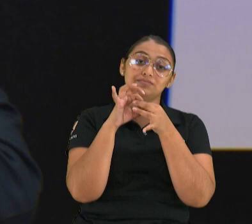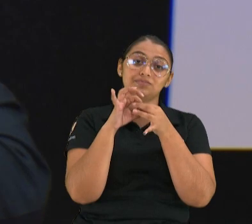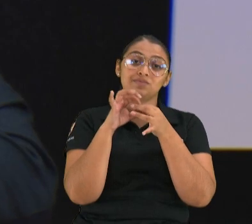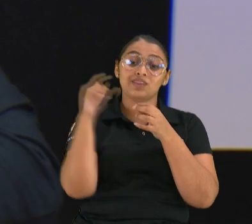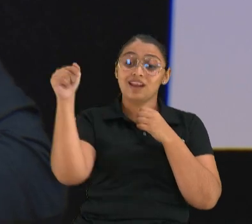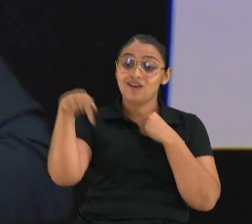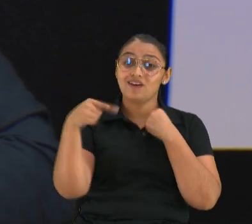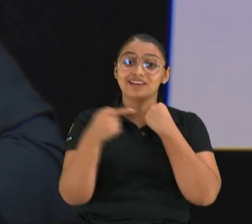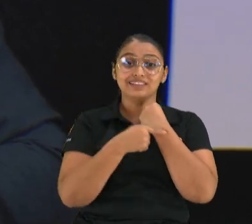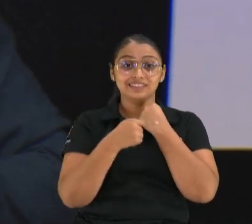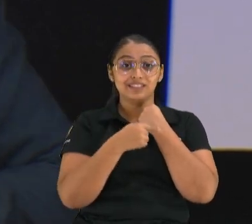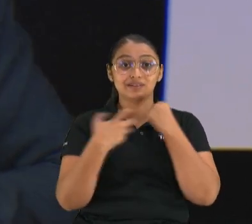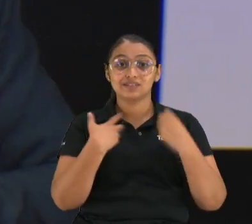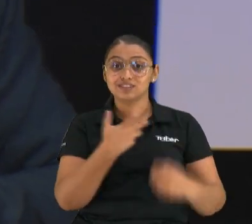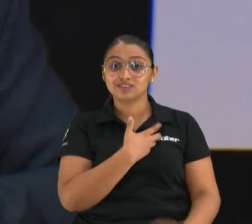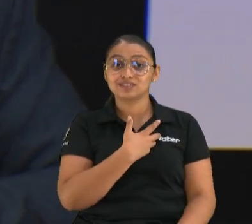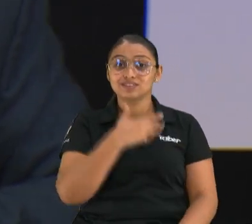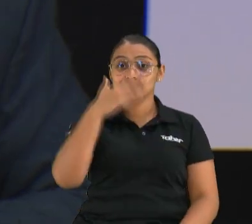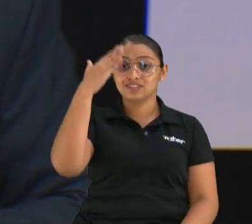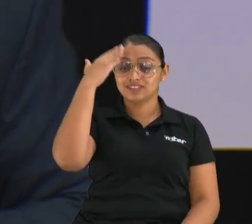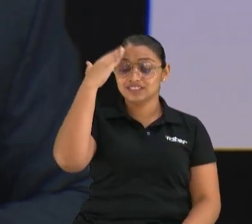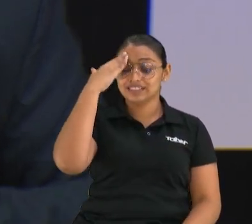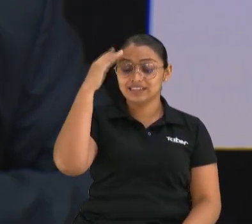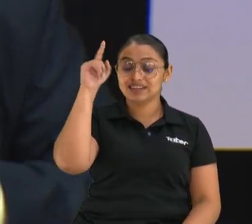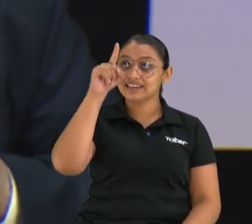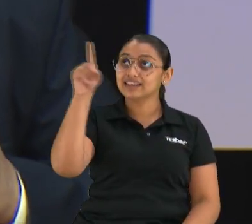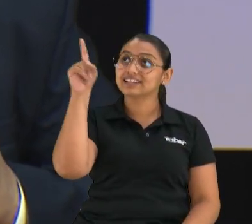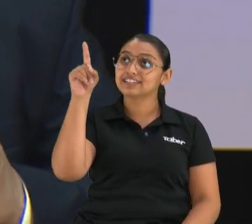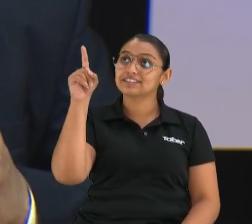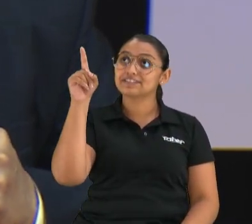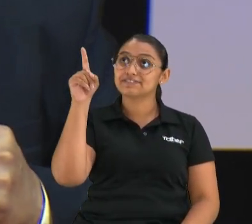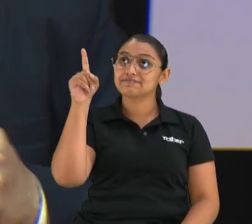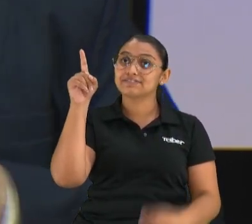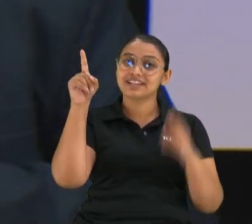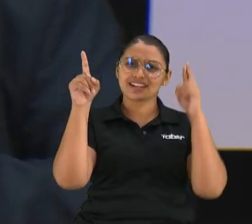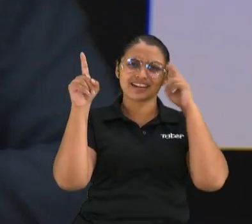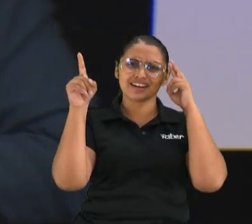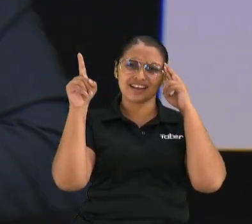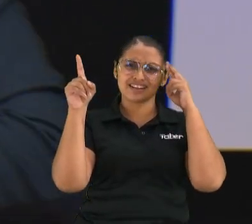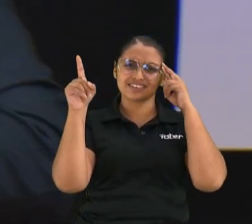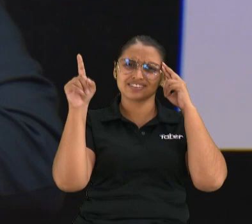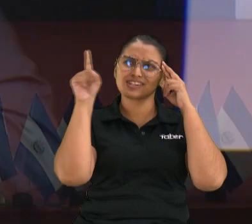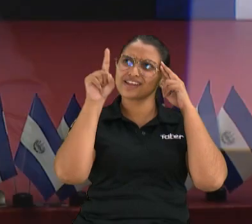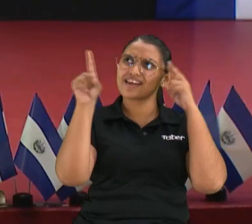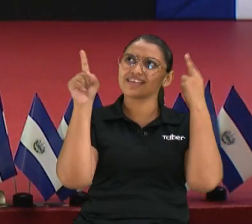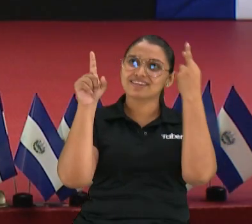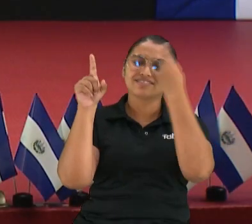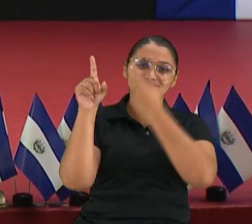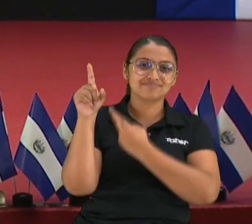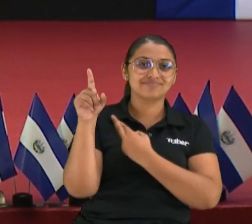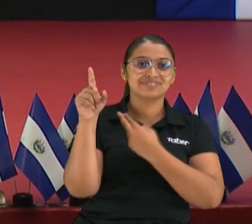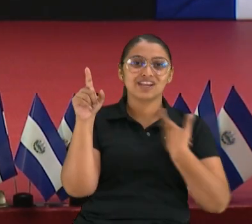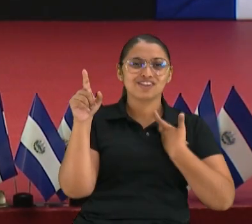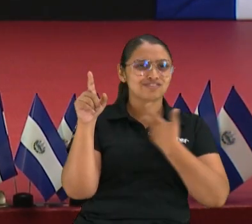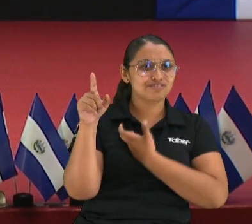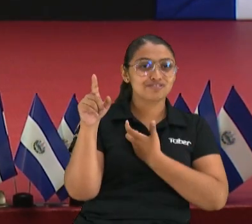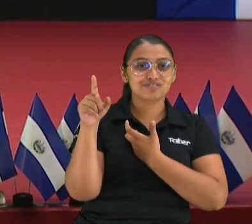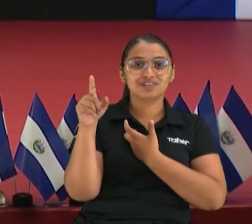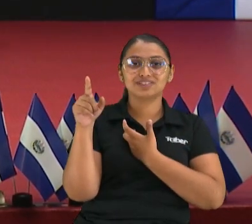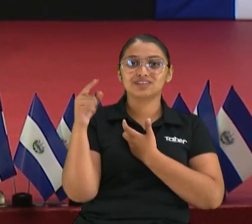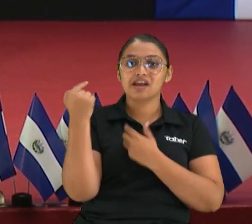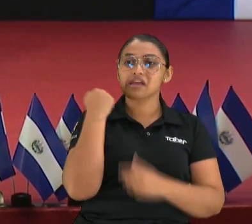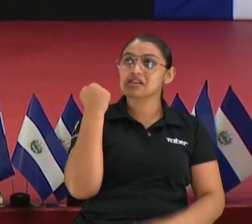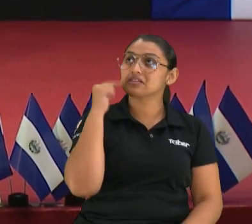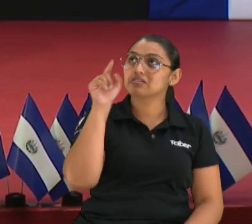decir yo reconozco que dios existe si ese aplauso es para eso le damos de corazón no podemos seguir negando la existencia de Dios No